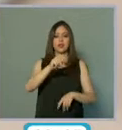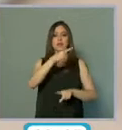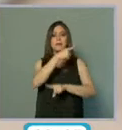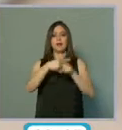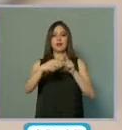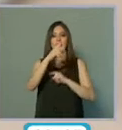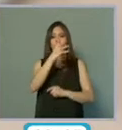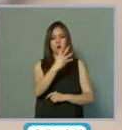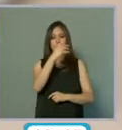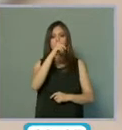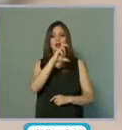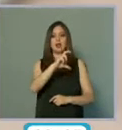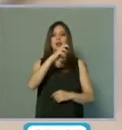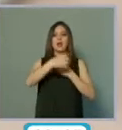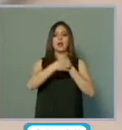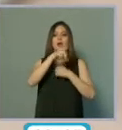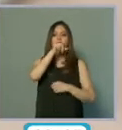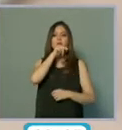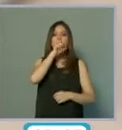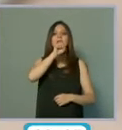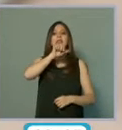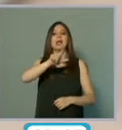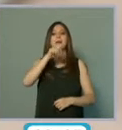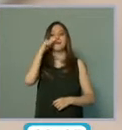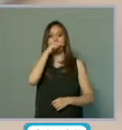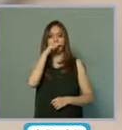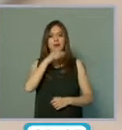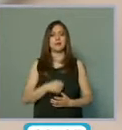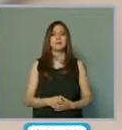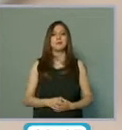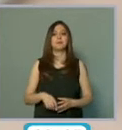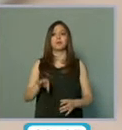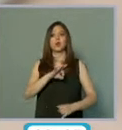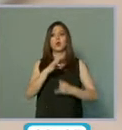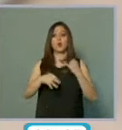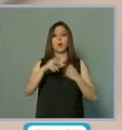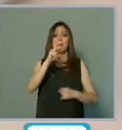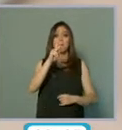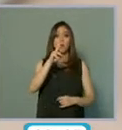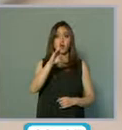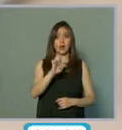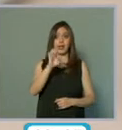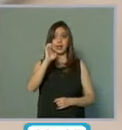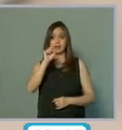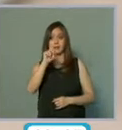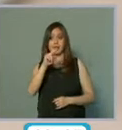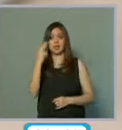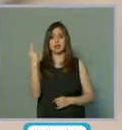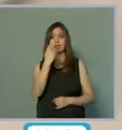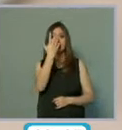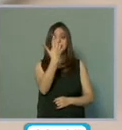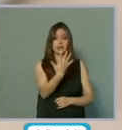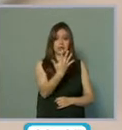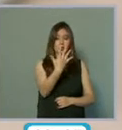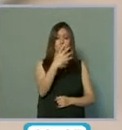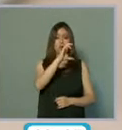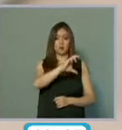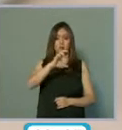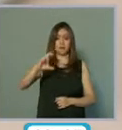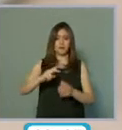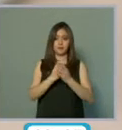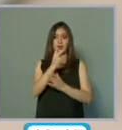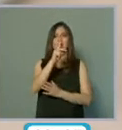caldo de pollo. sal y pimienta al gusto. Y también para el puré de espinaca necesitamos 5 tazas de espinacas tipo